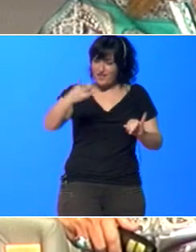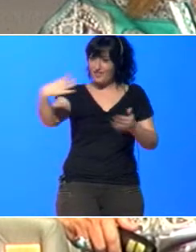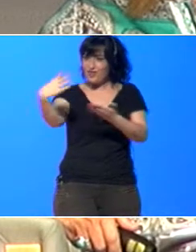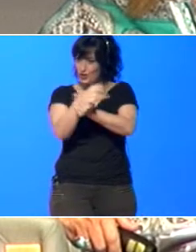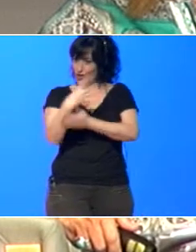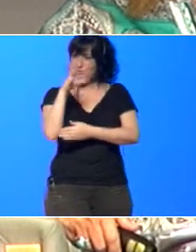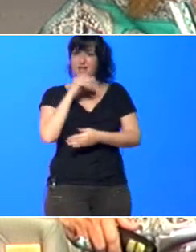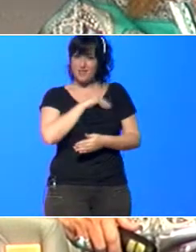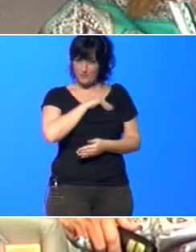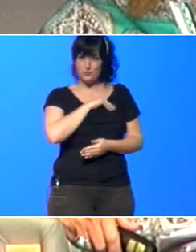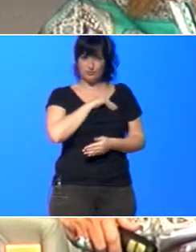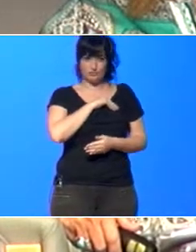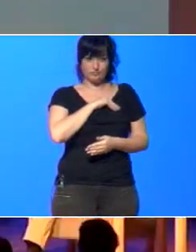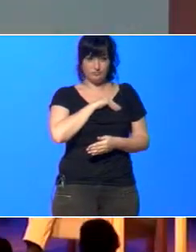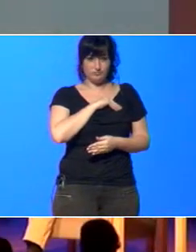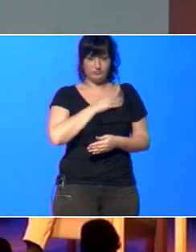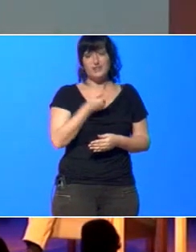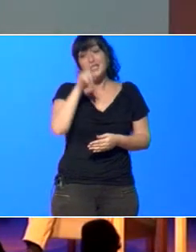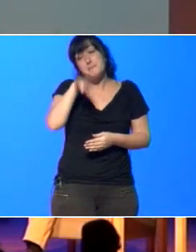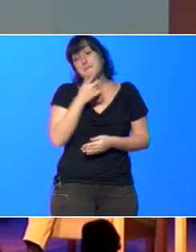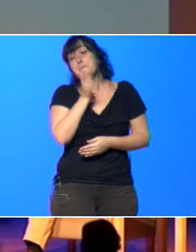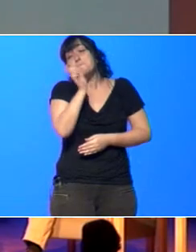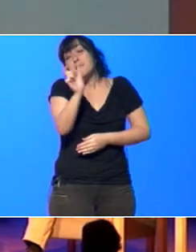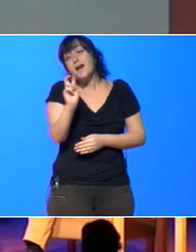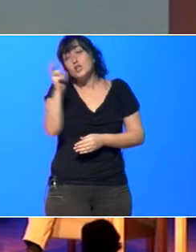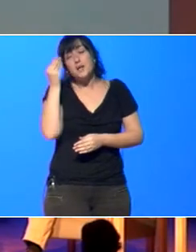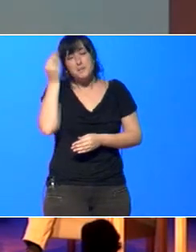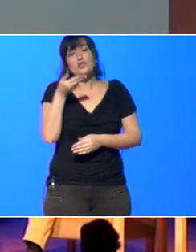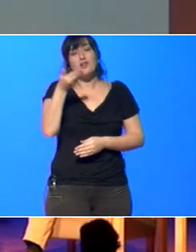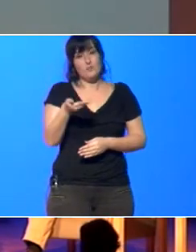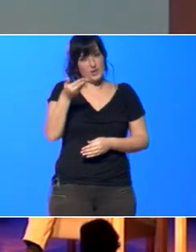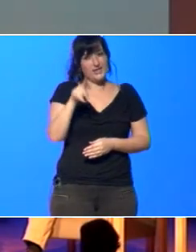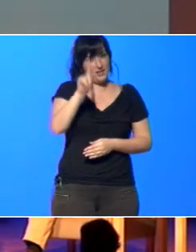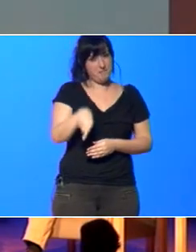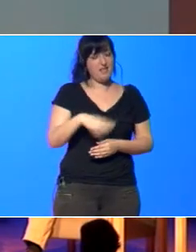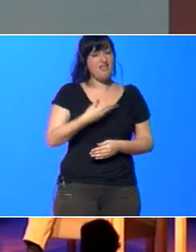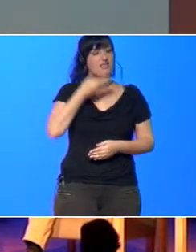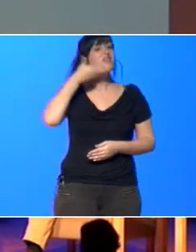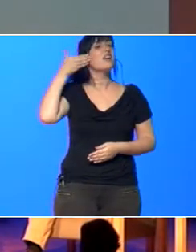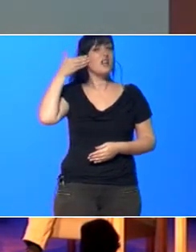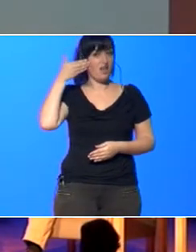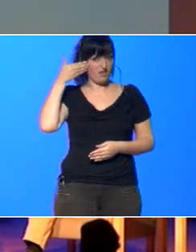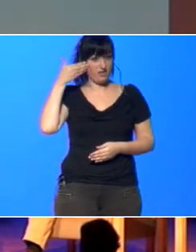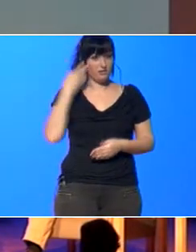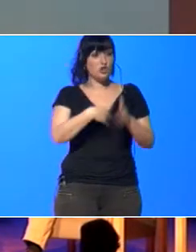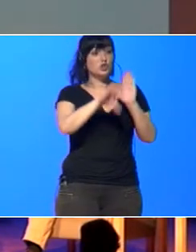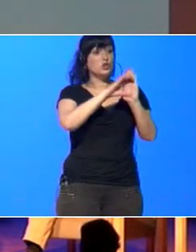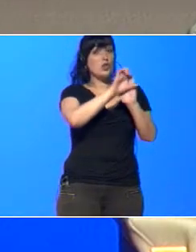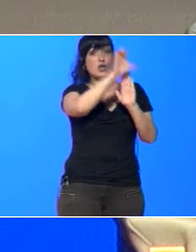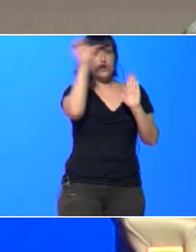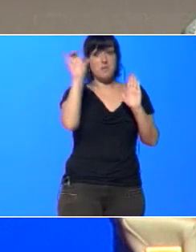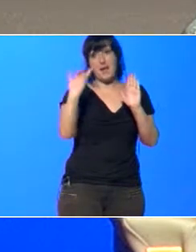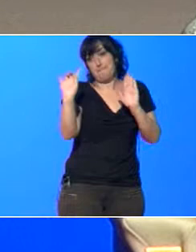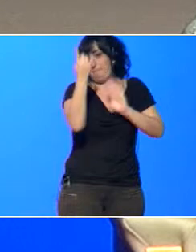es muy importante. Creo que hay otra palabra que ha salido que es muy importante también, que es dignidad. En la Constitución Europea, en el primer